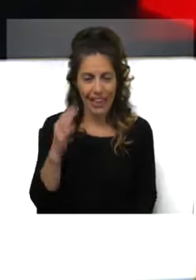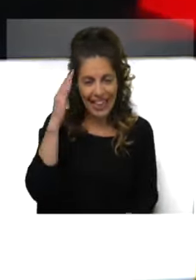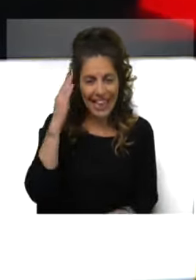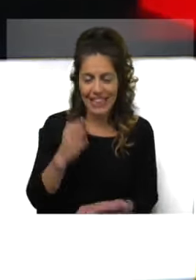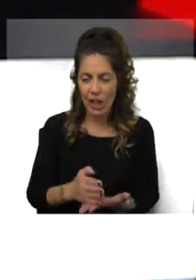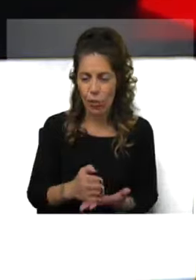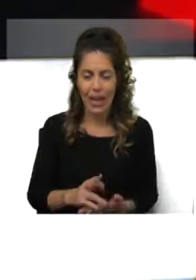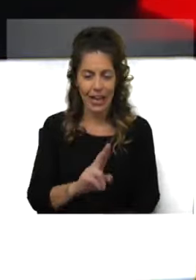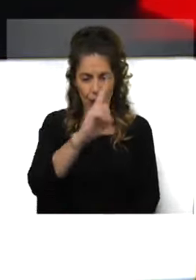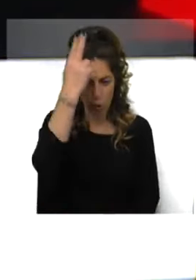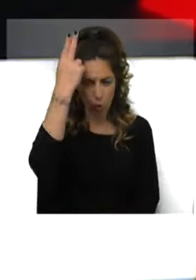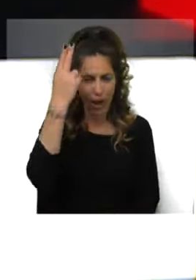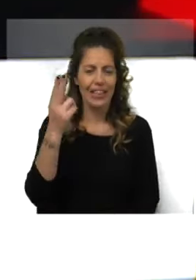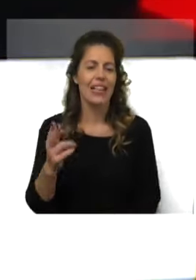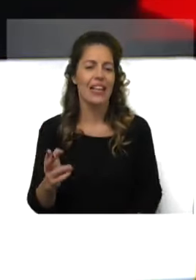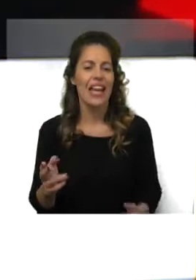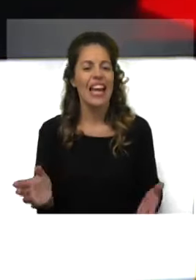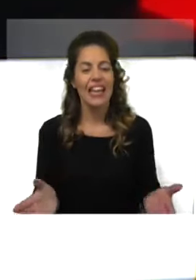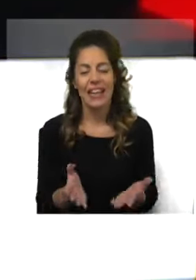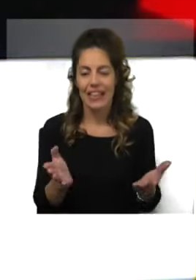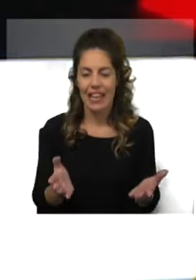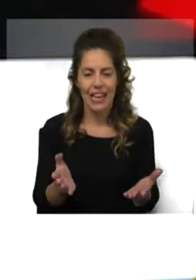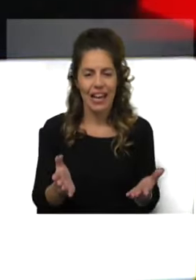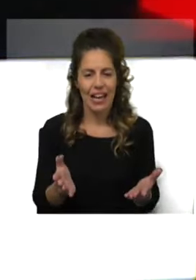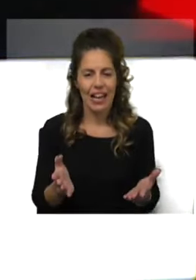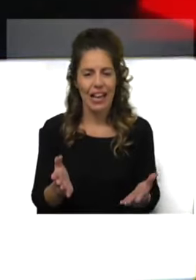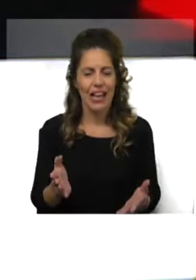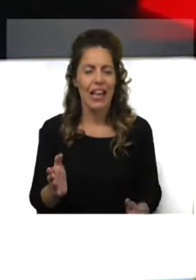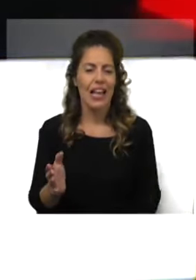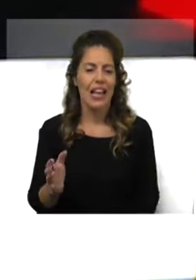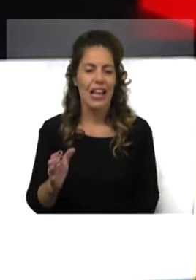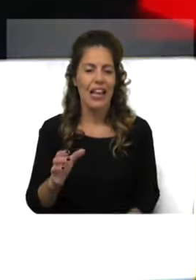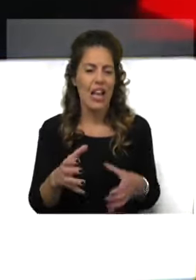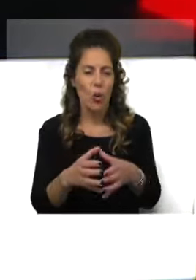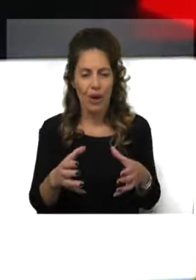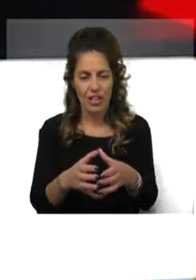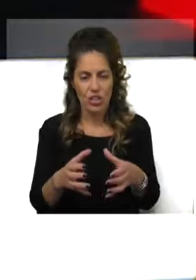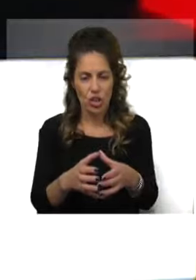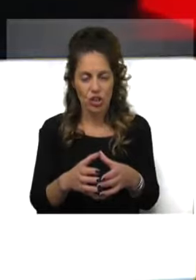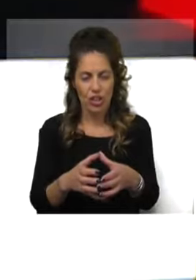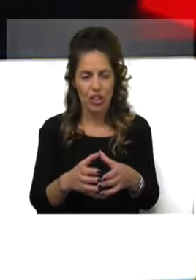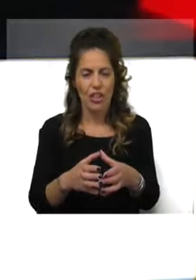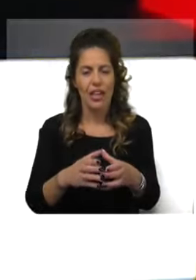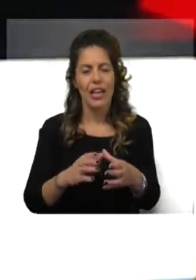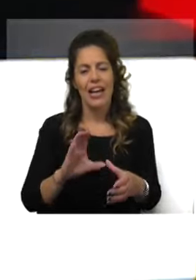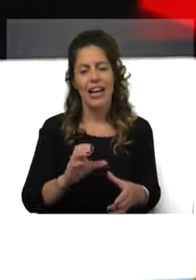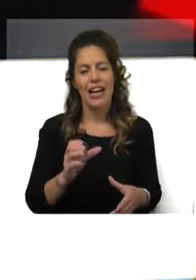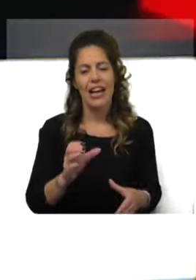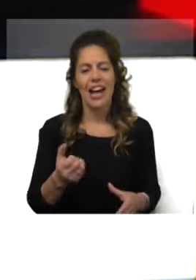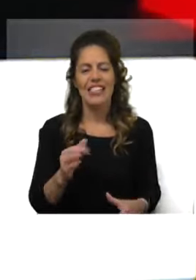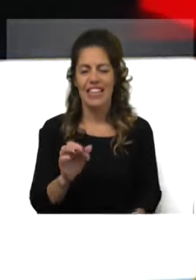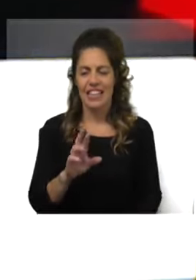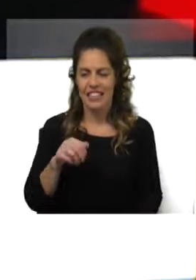Uruguay genera en la corporación castrense eh fundamentalmente en el ejército un